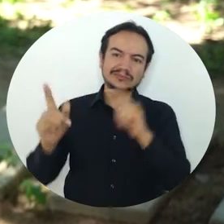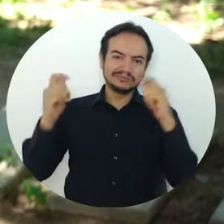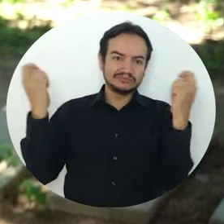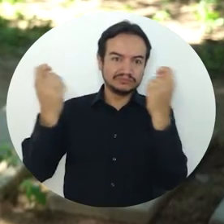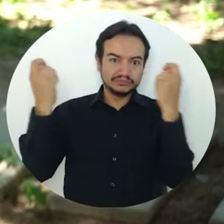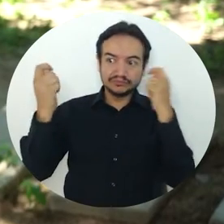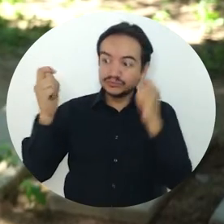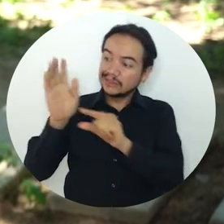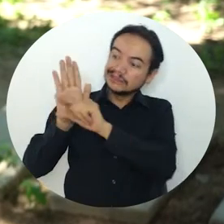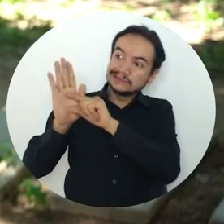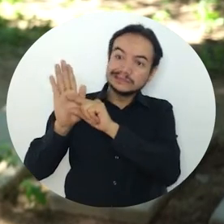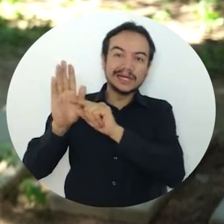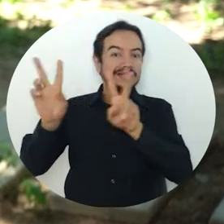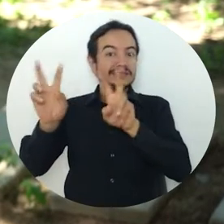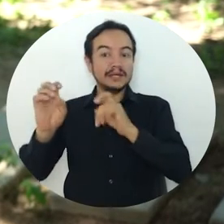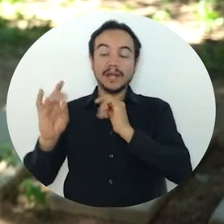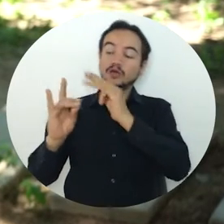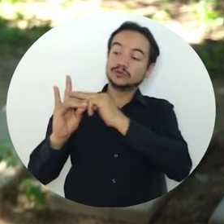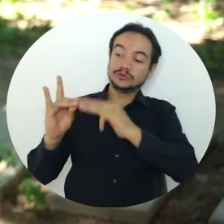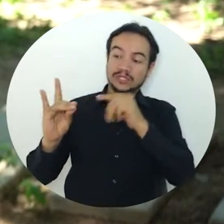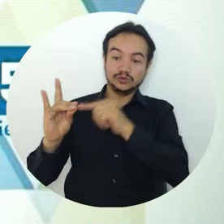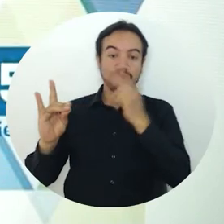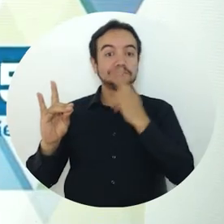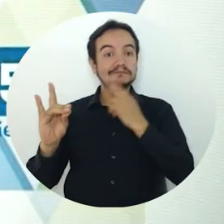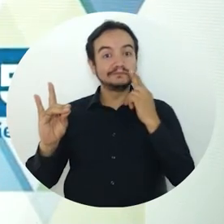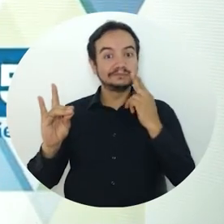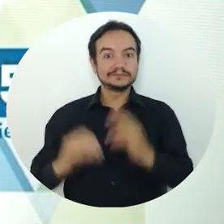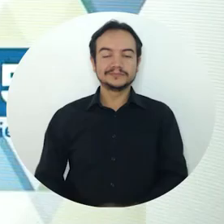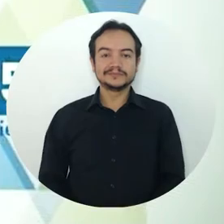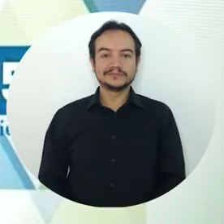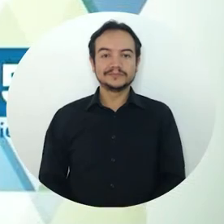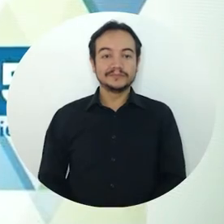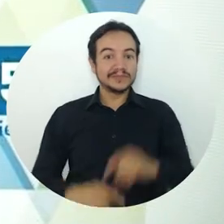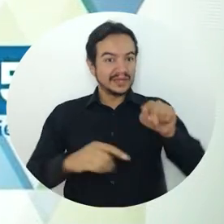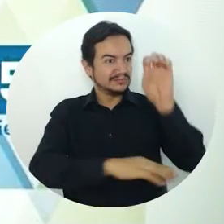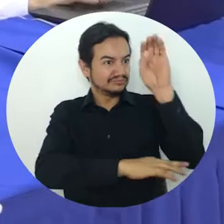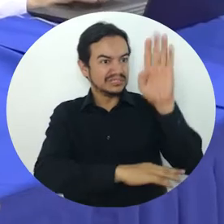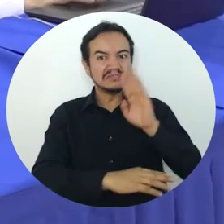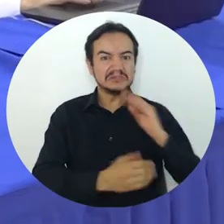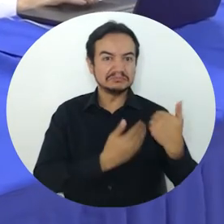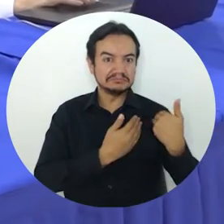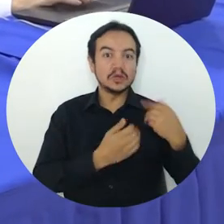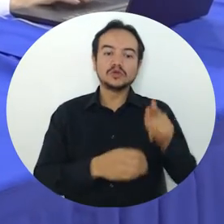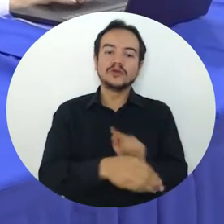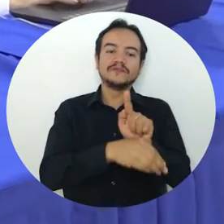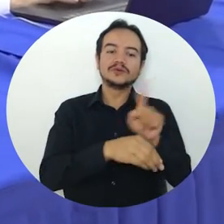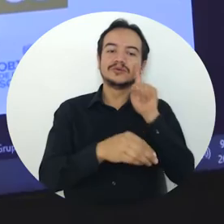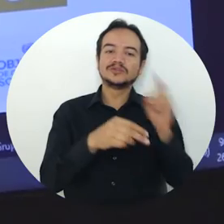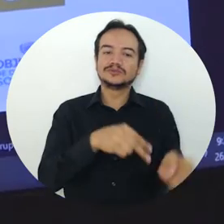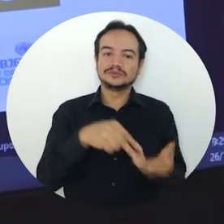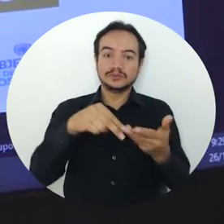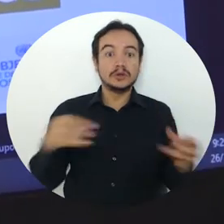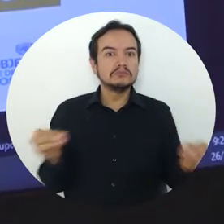con lo manifestado en Unimagdalena Comprometida. Este evento es organizado por la Facultad de Ciencias de la Educación